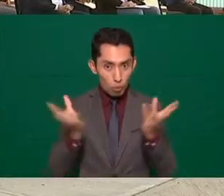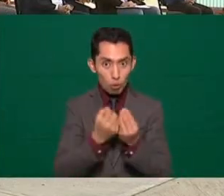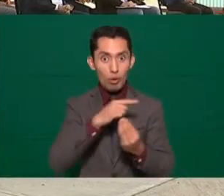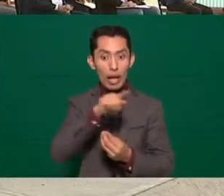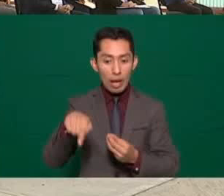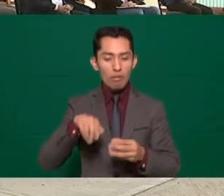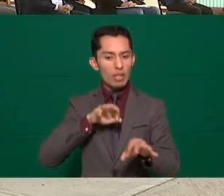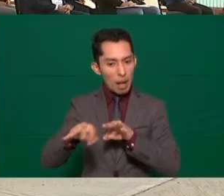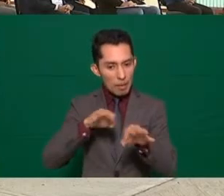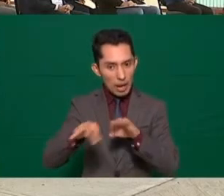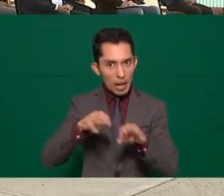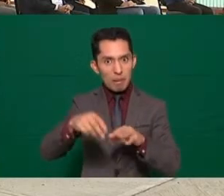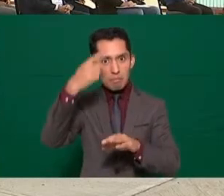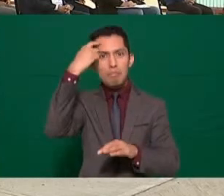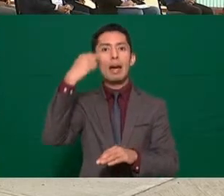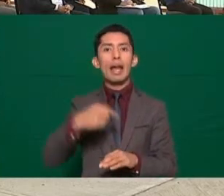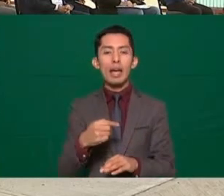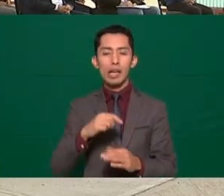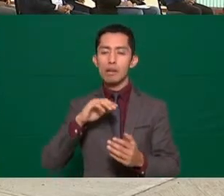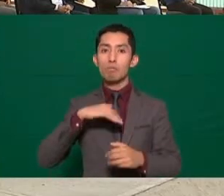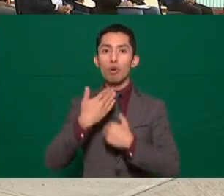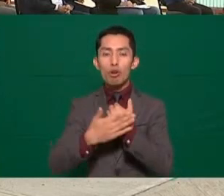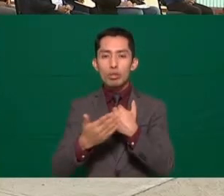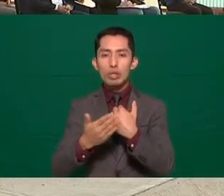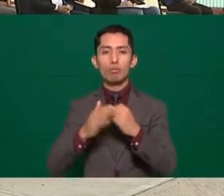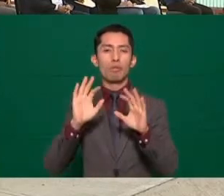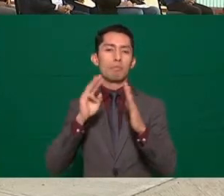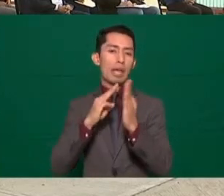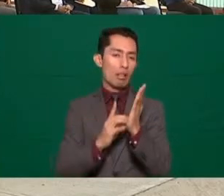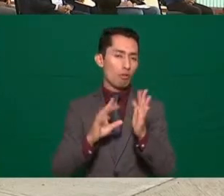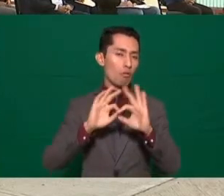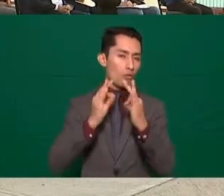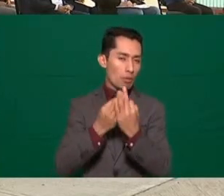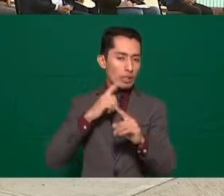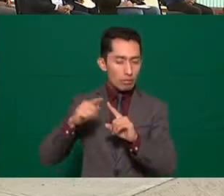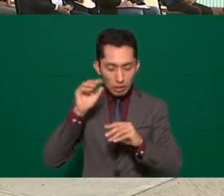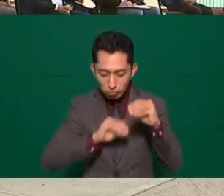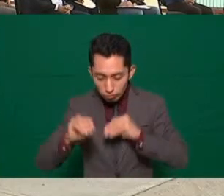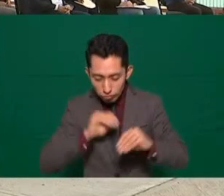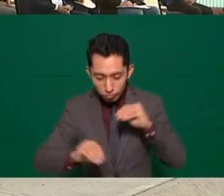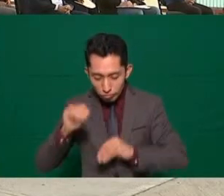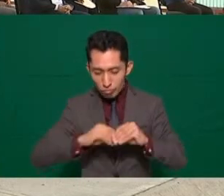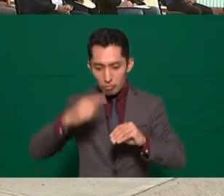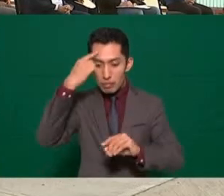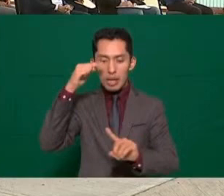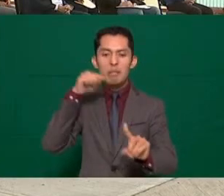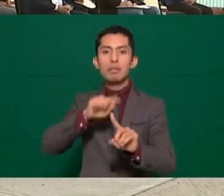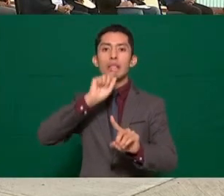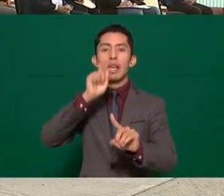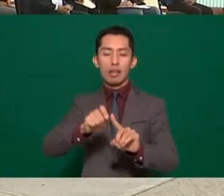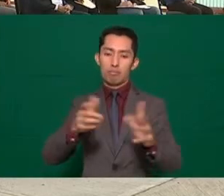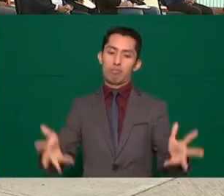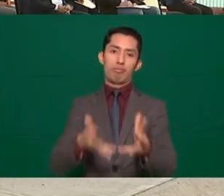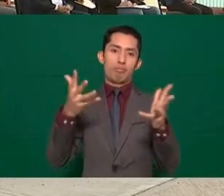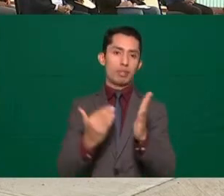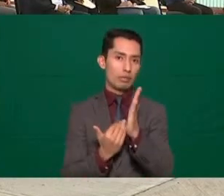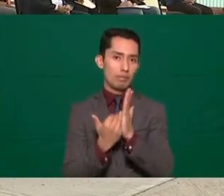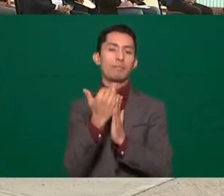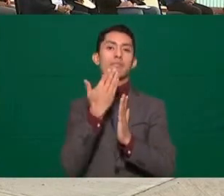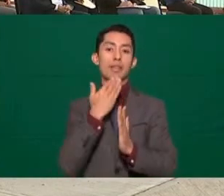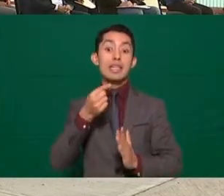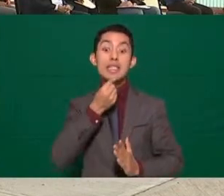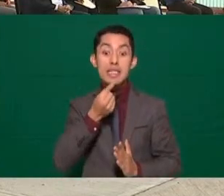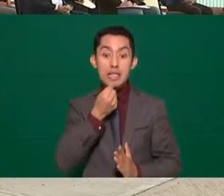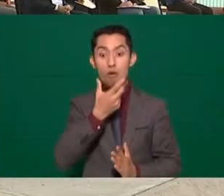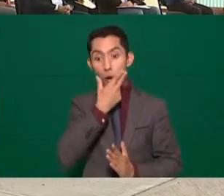solo así crearemos estrategias y metodologías eficaces que pongan énfasis en el crecimiento y desarrollo de los